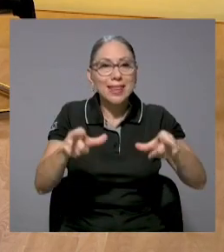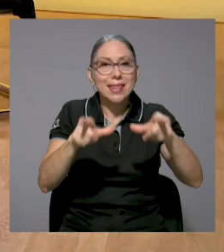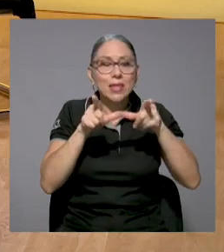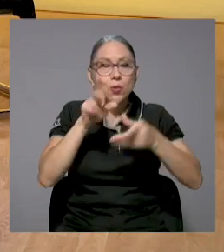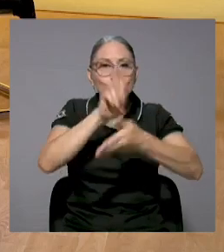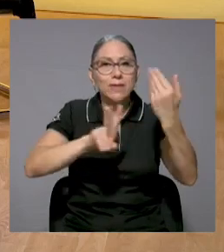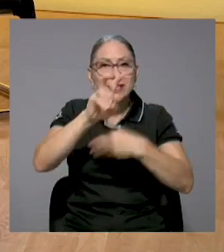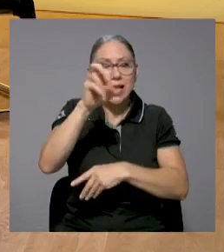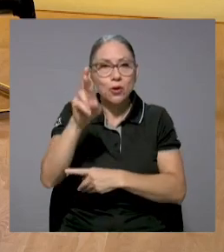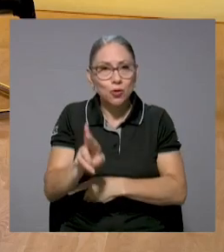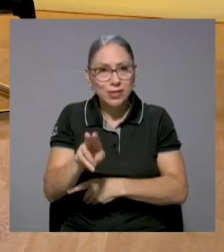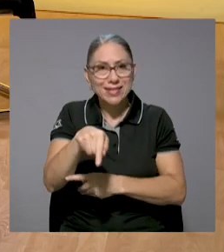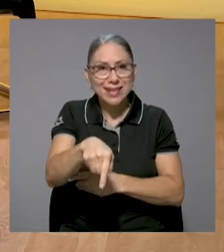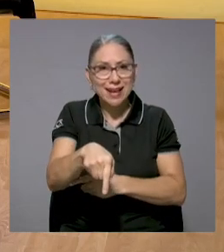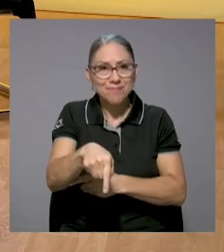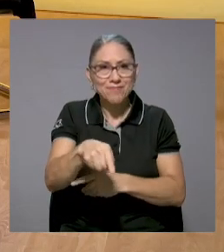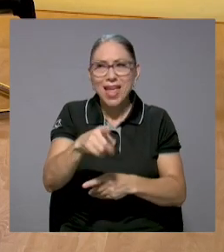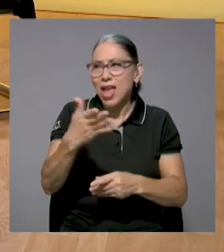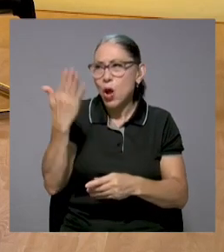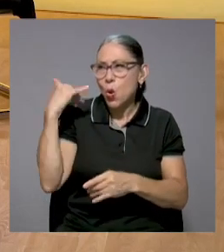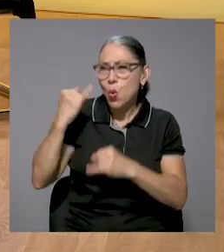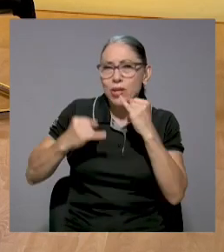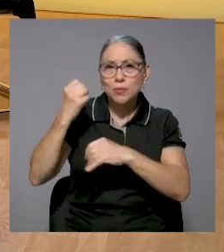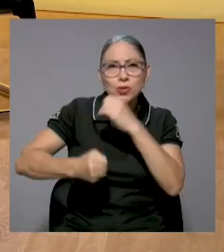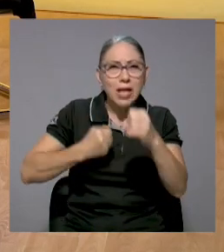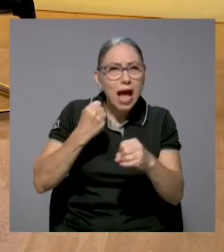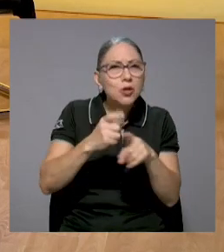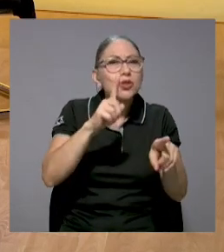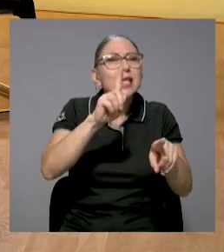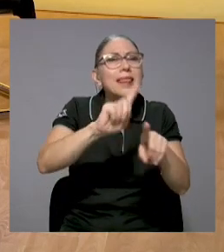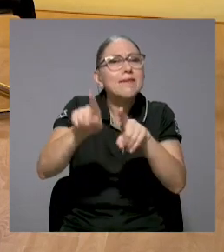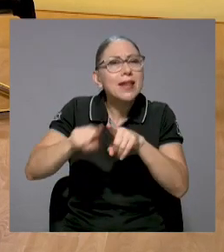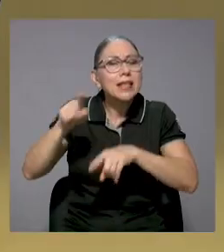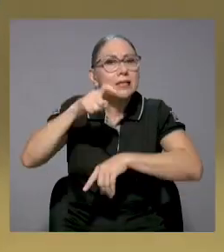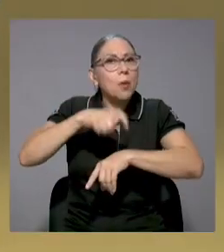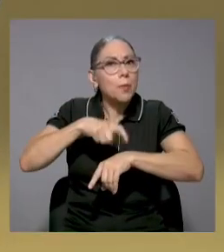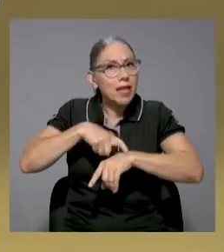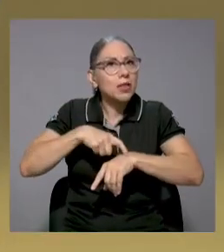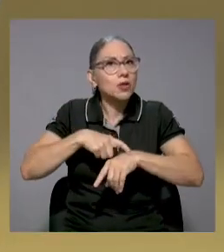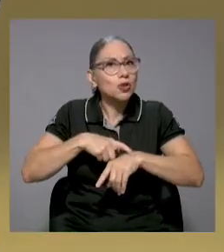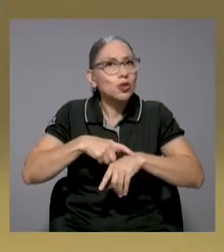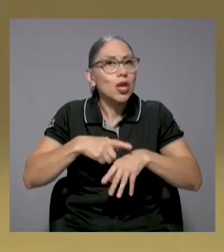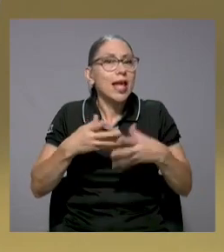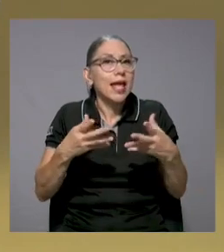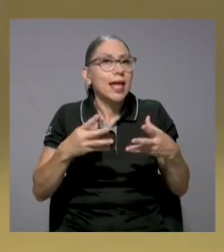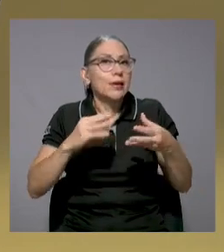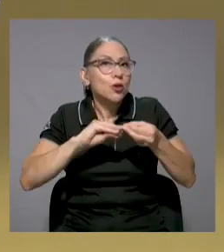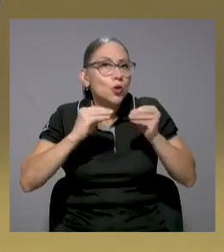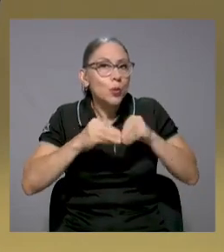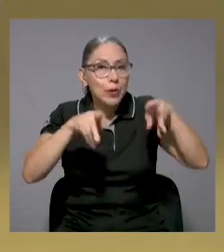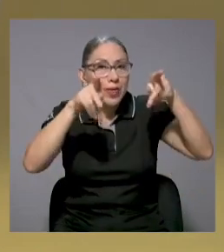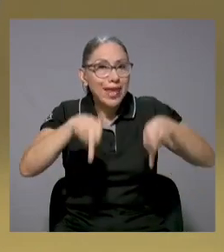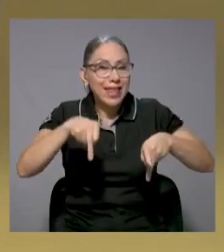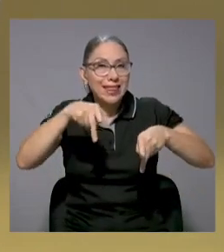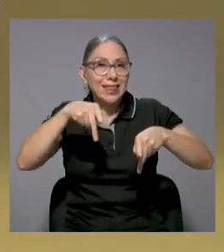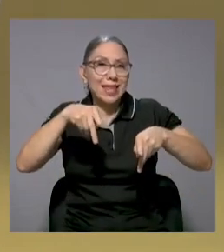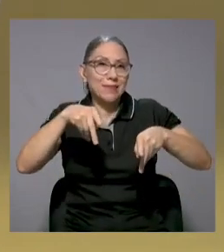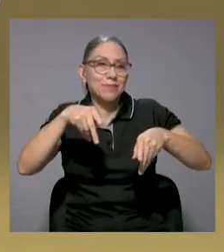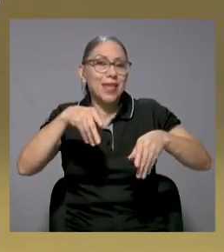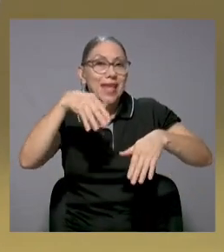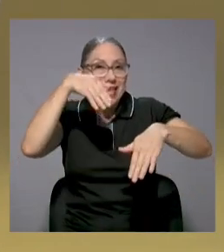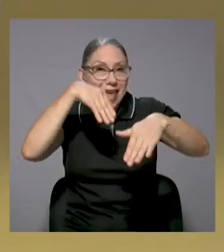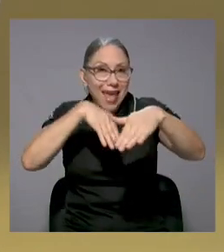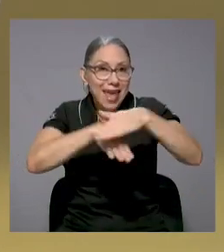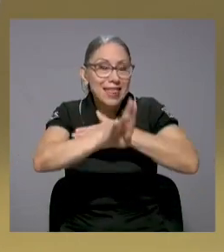algunos momentos distintos en las últimas décadas ha habido crecimientos más importantes de la cantidad de gente que ingresa a las universidades públicas